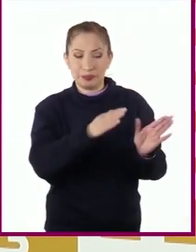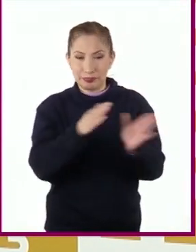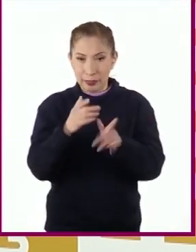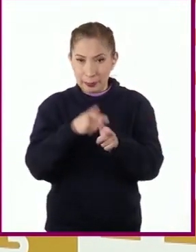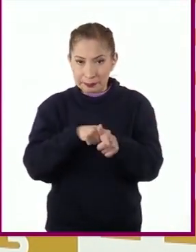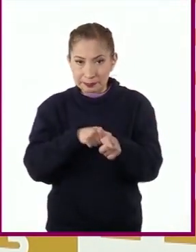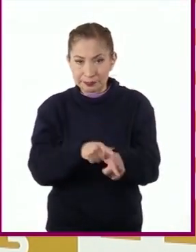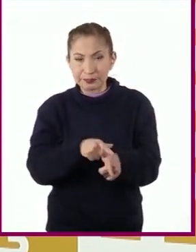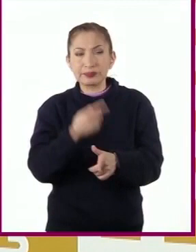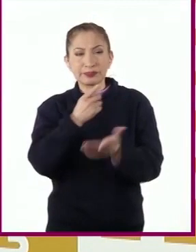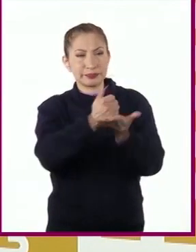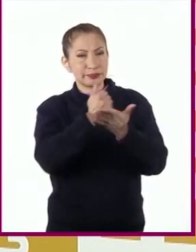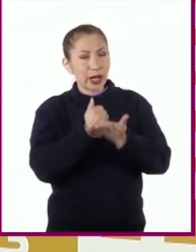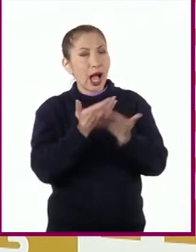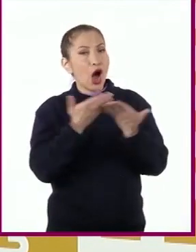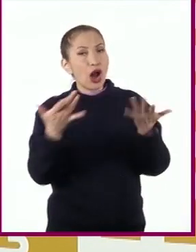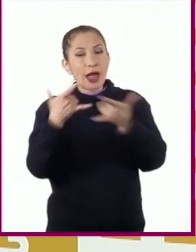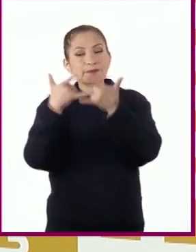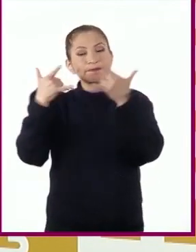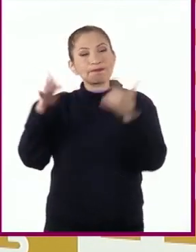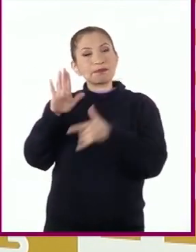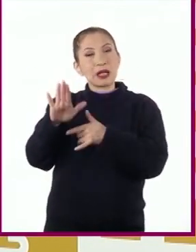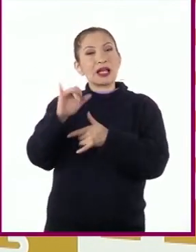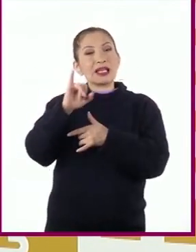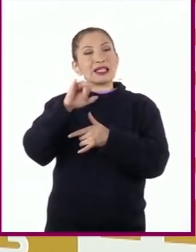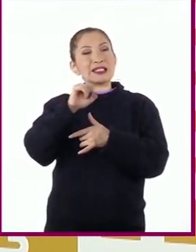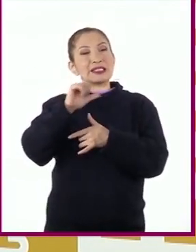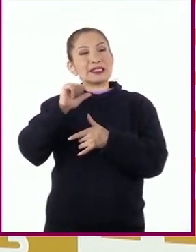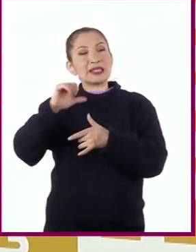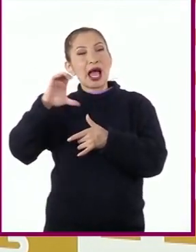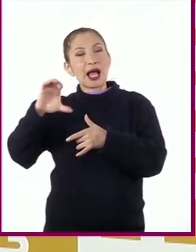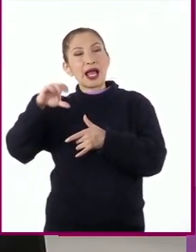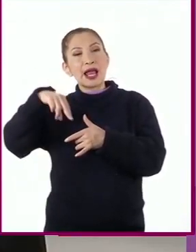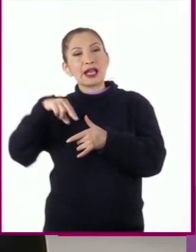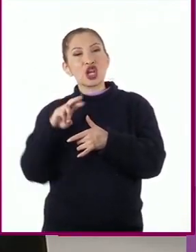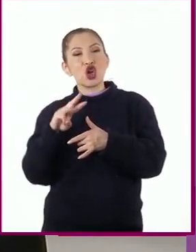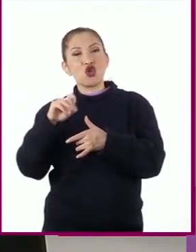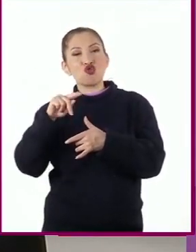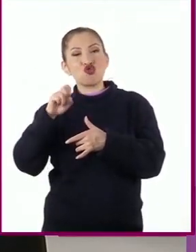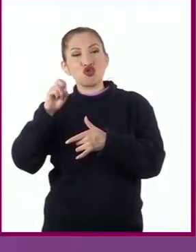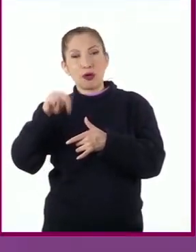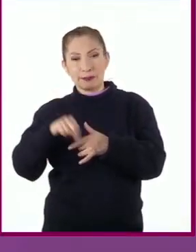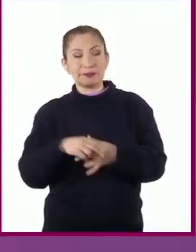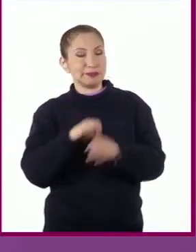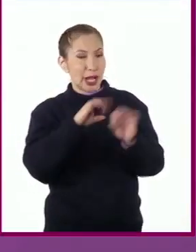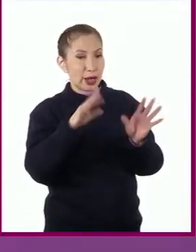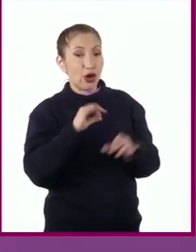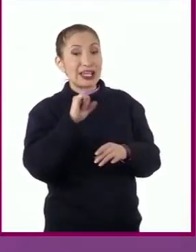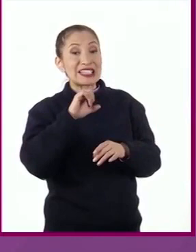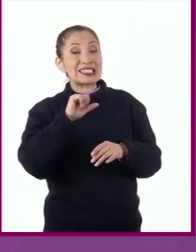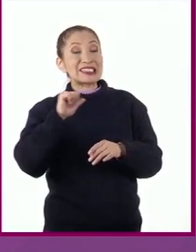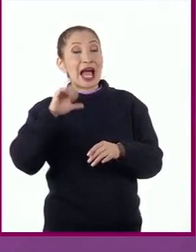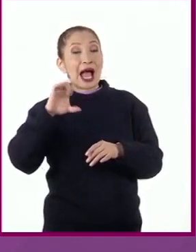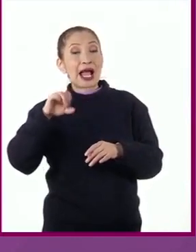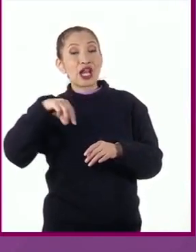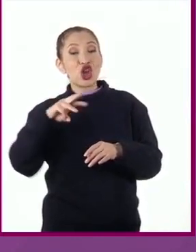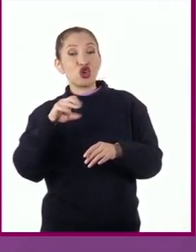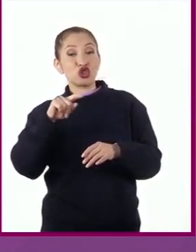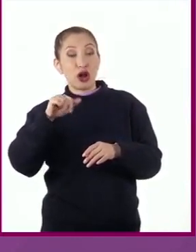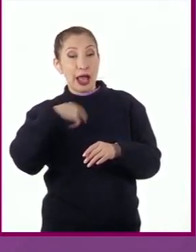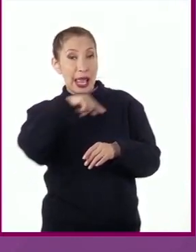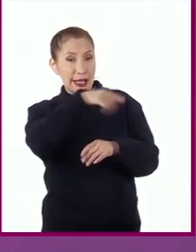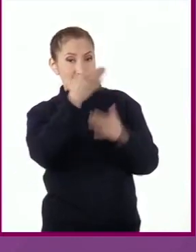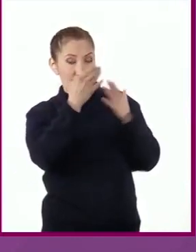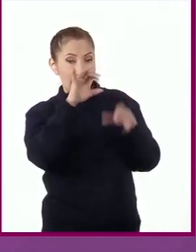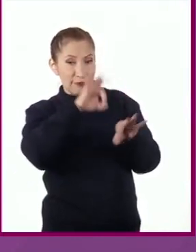Continuemos. ¿Me puedes ayudar ahora con la biografía de Isaac Newton? Claro que sí. Isaac Newton,